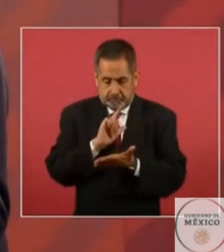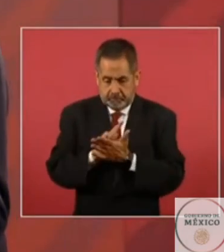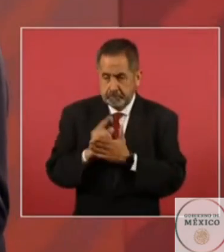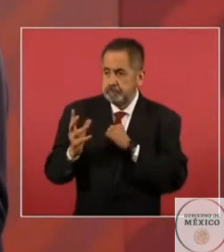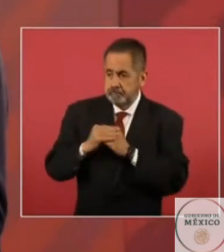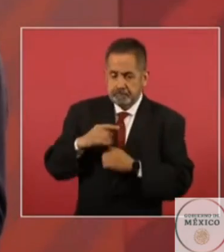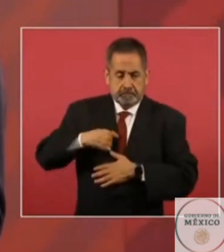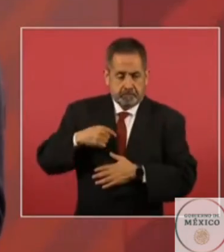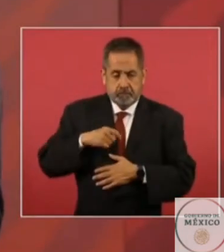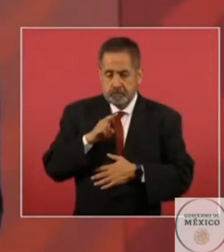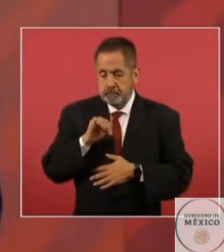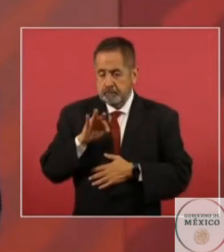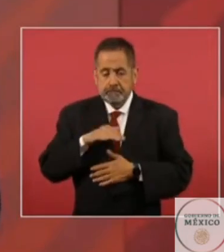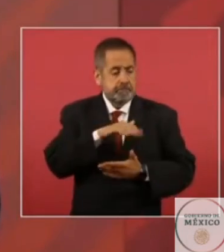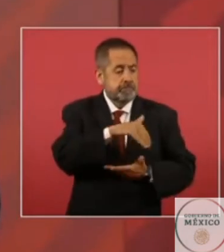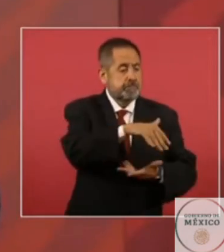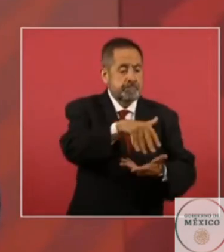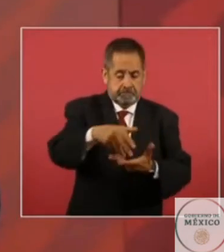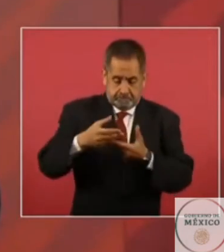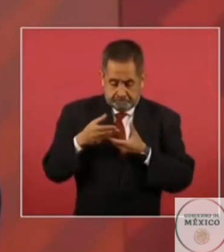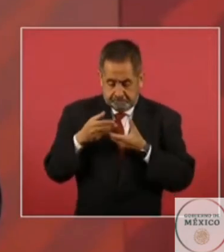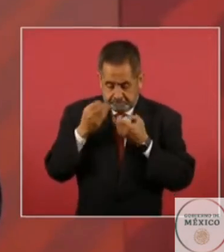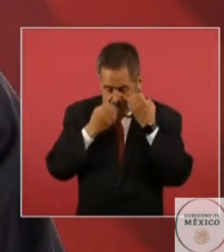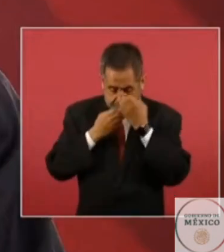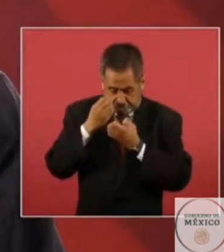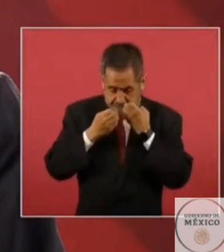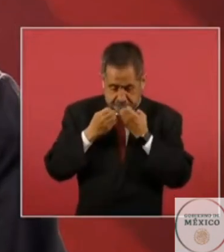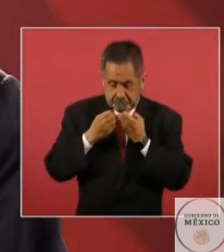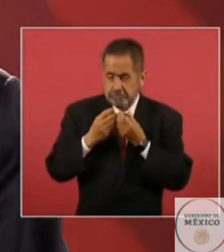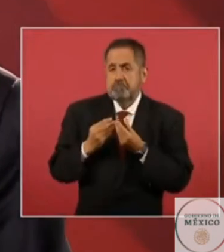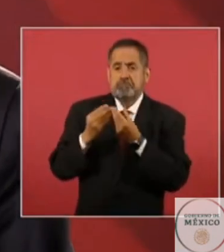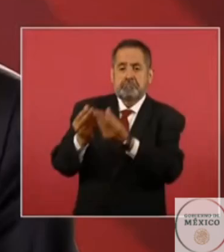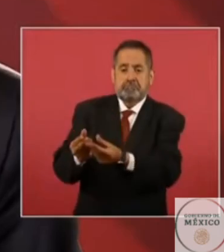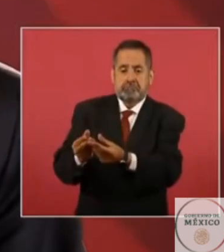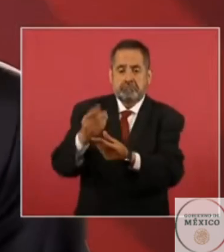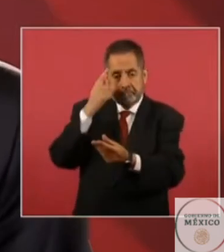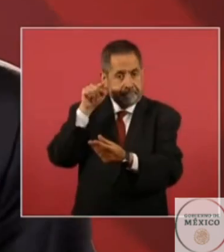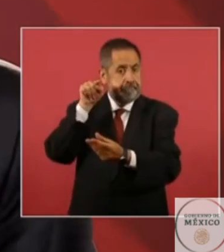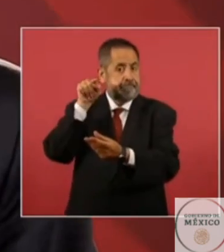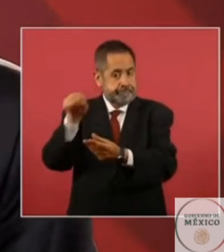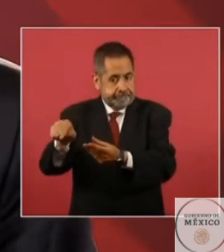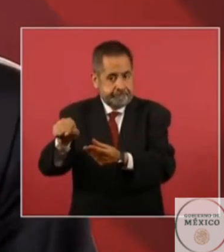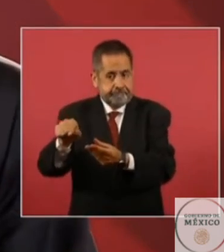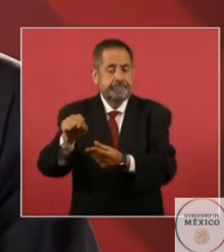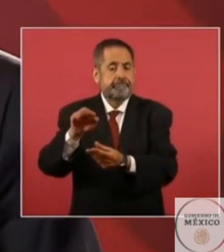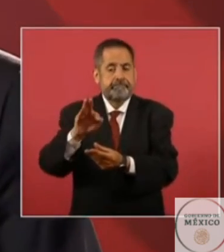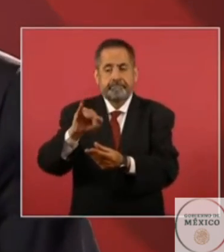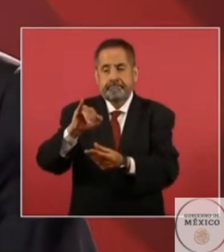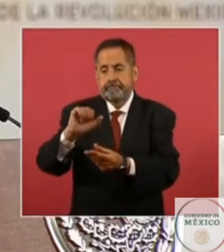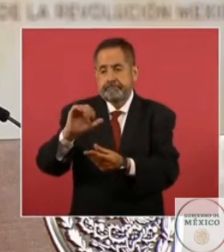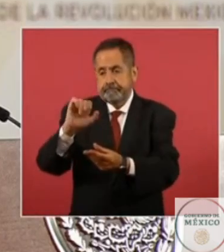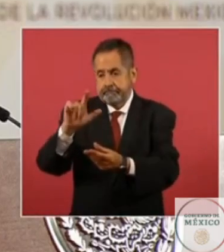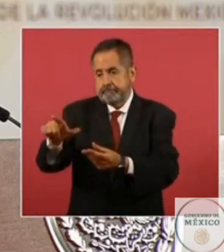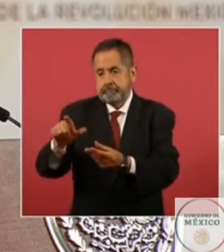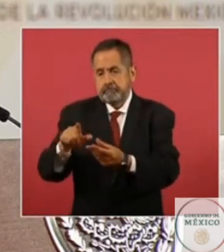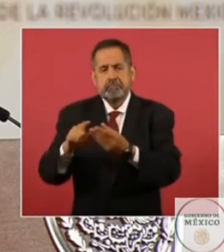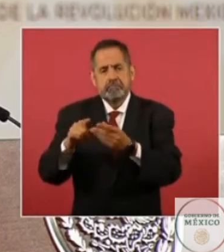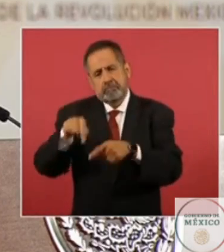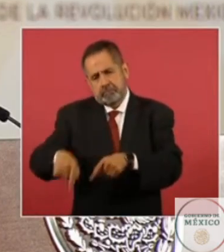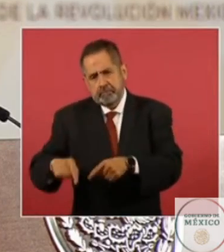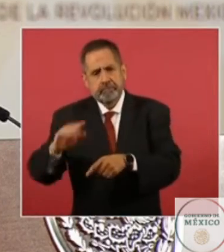Fiscalía. Las investigaciones no están a cargo nunca de la UIF. La UIF